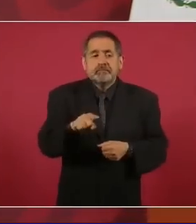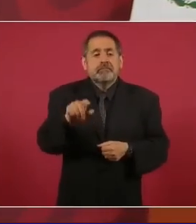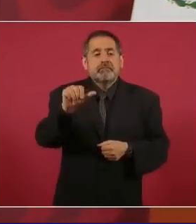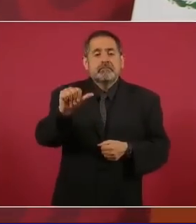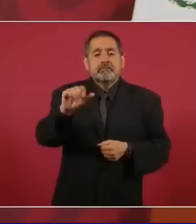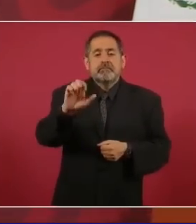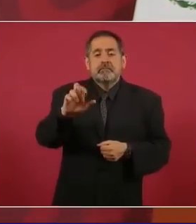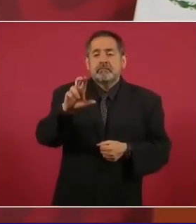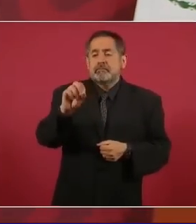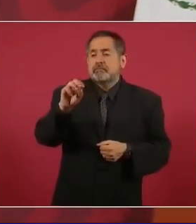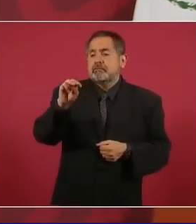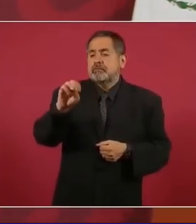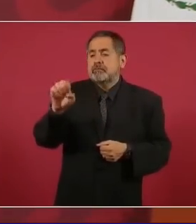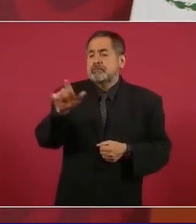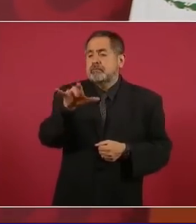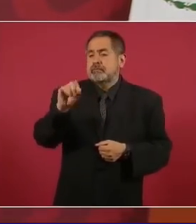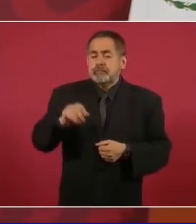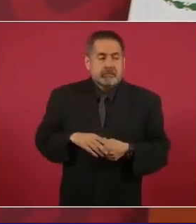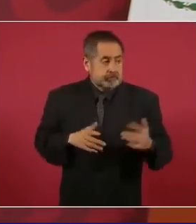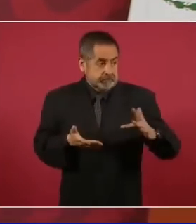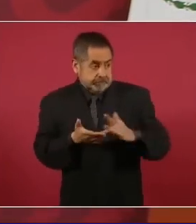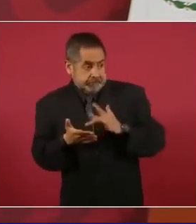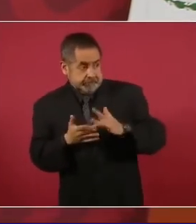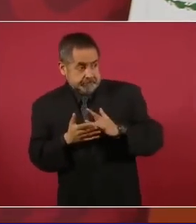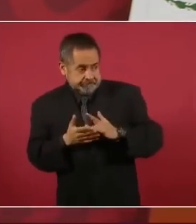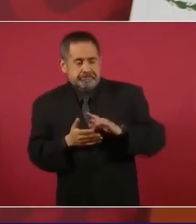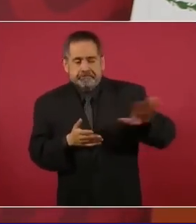a quienes le ayudaron en el fraude.